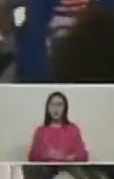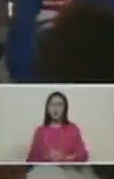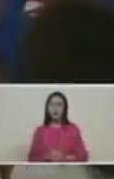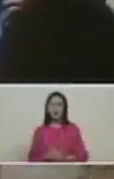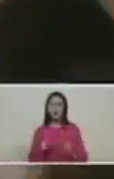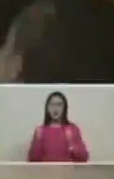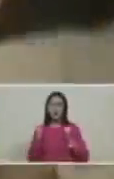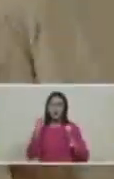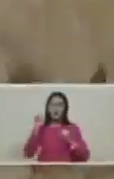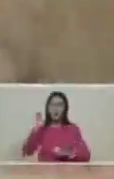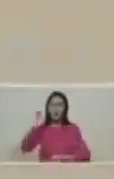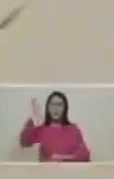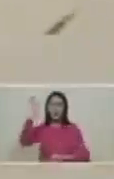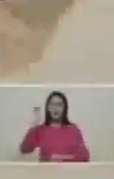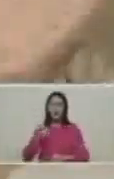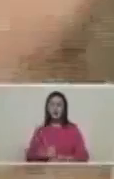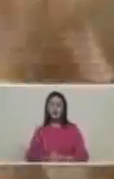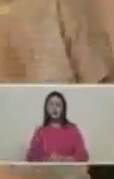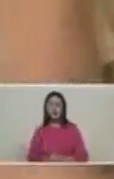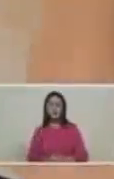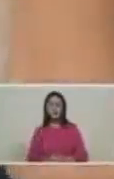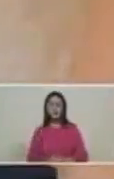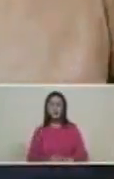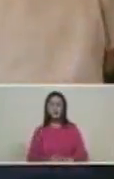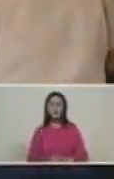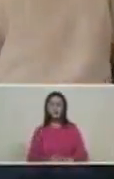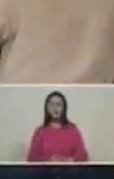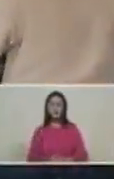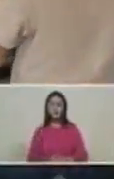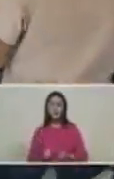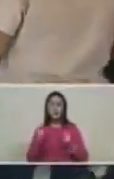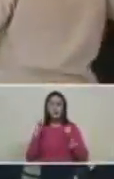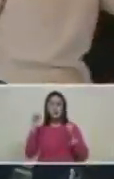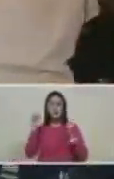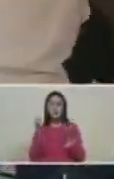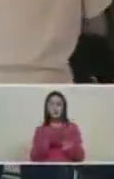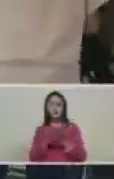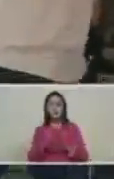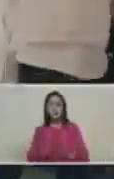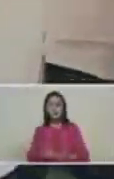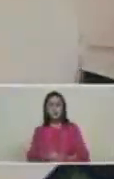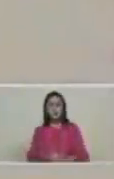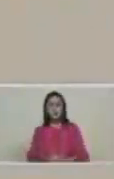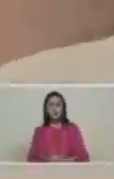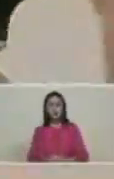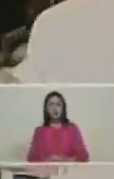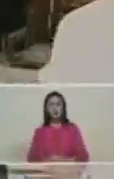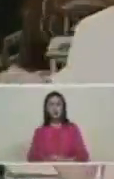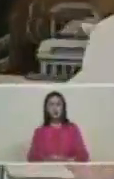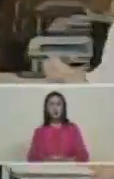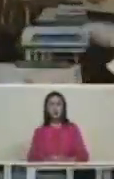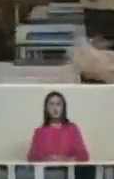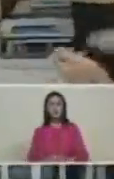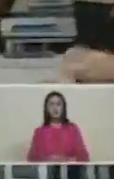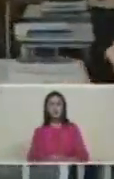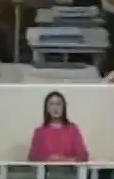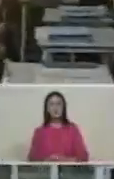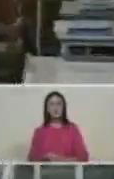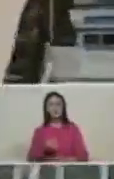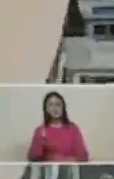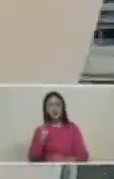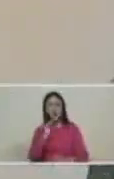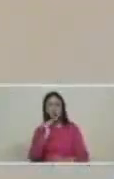viva la patria! ¡Viva! ¡Que viva los estudiantes! Mira, aquí está la